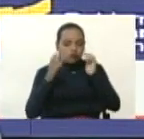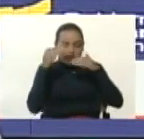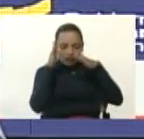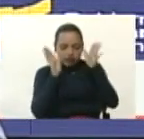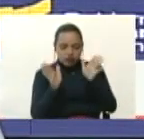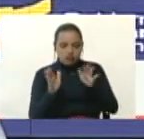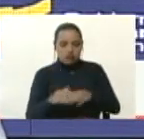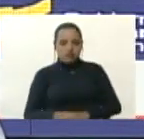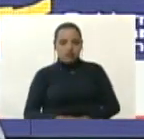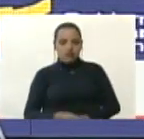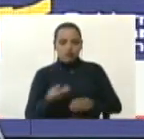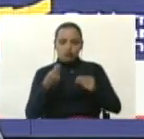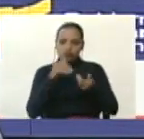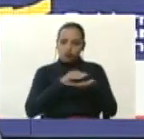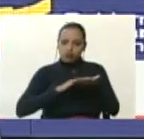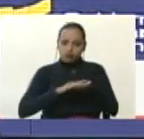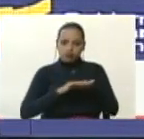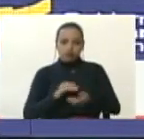atendiendo, resolviendo.